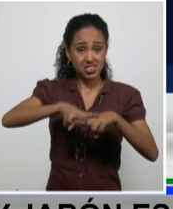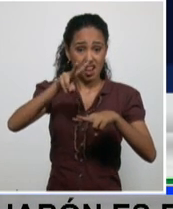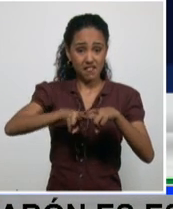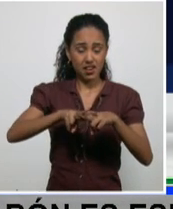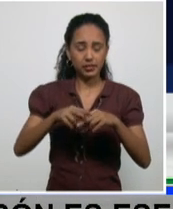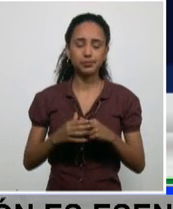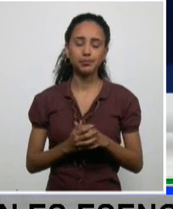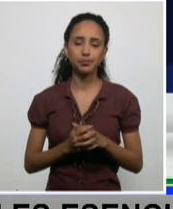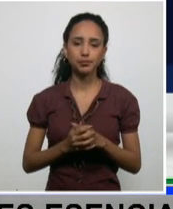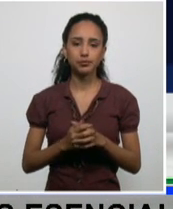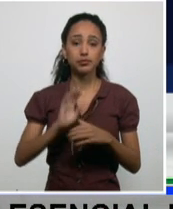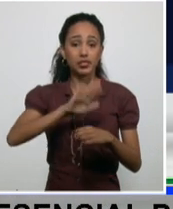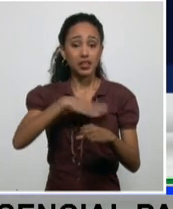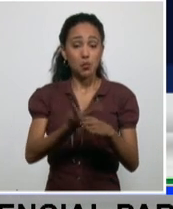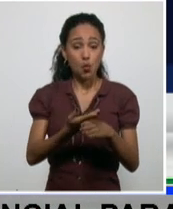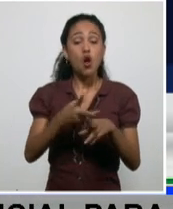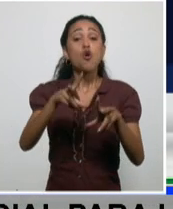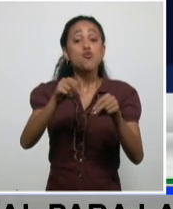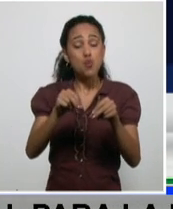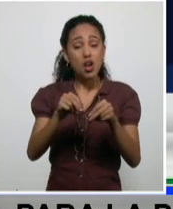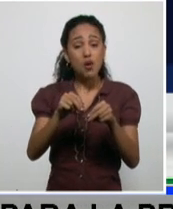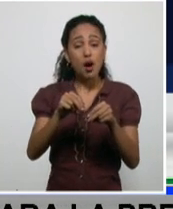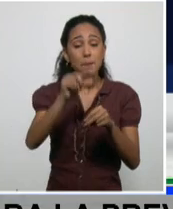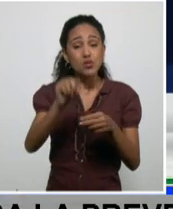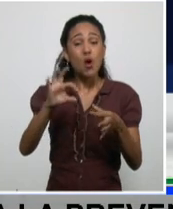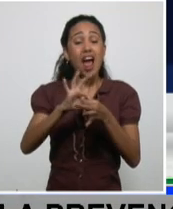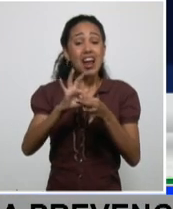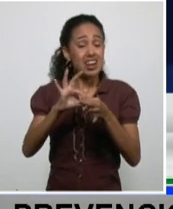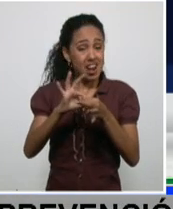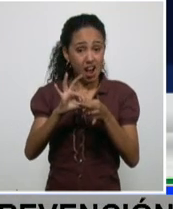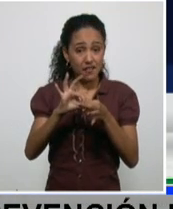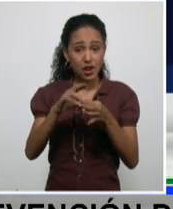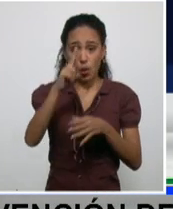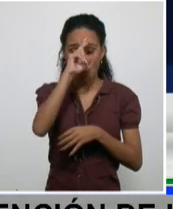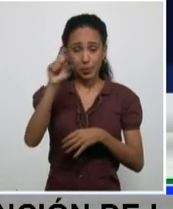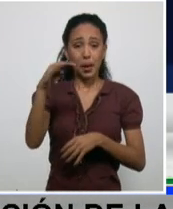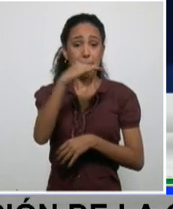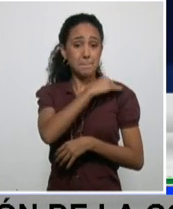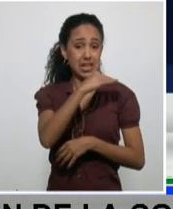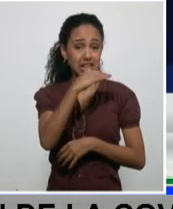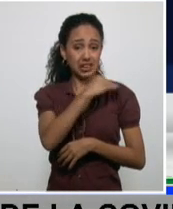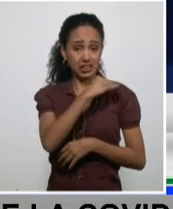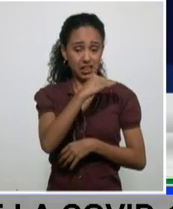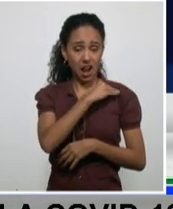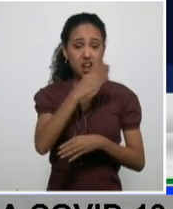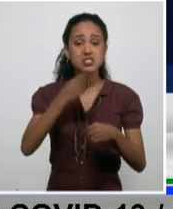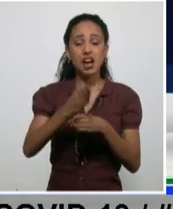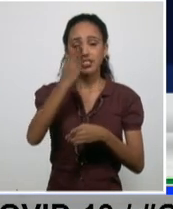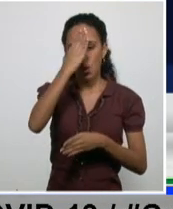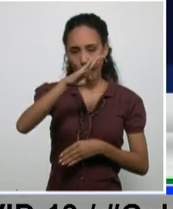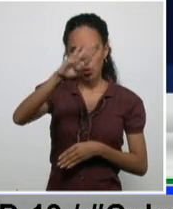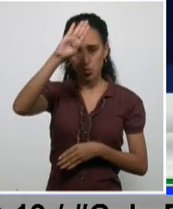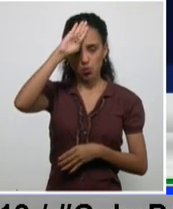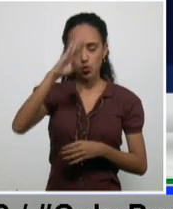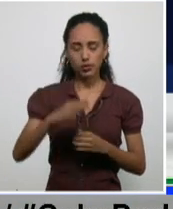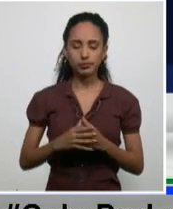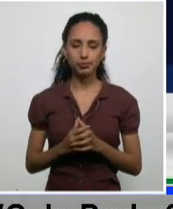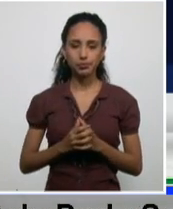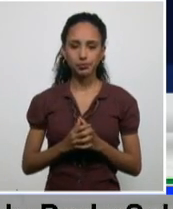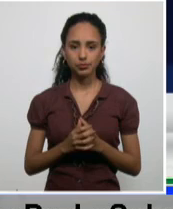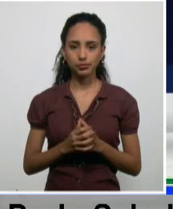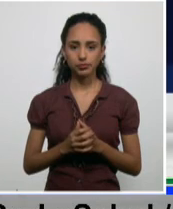además de que se incorpora un nuevo caso grave en el Hospital Militar de Santiago de Cuba. Tenemos